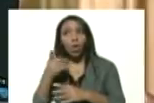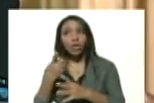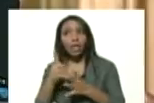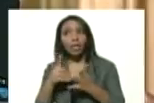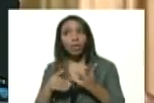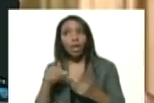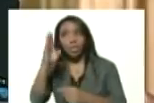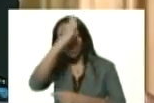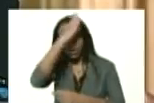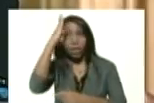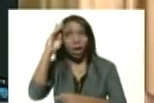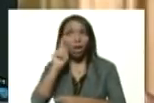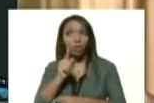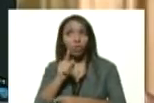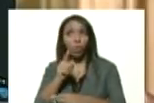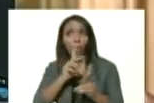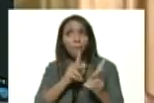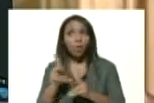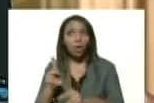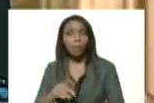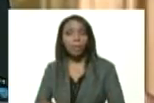yo estaba para tu programa